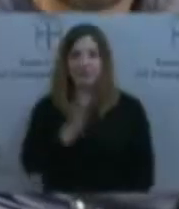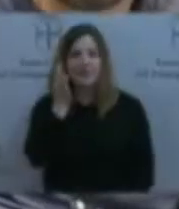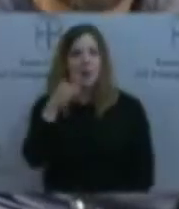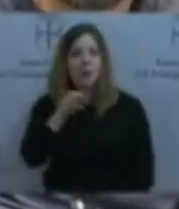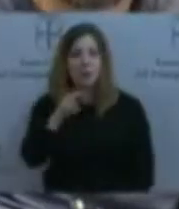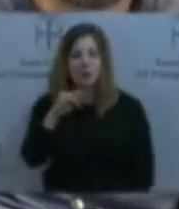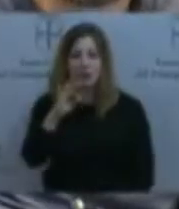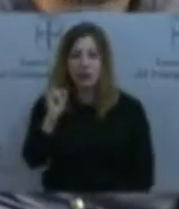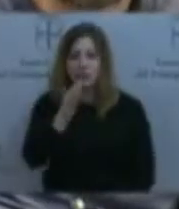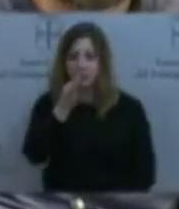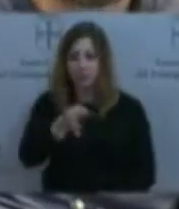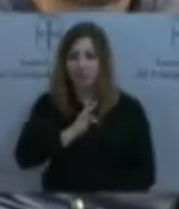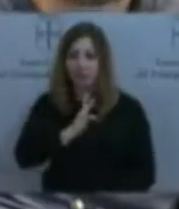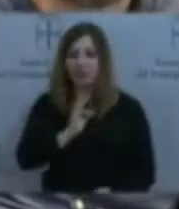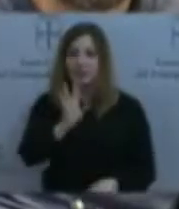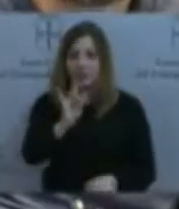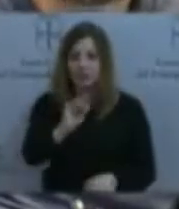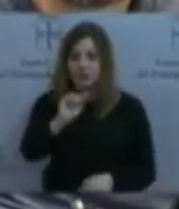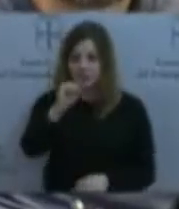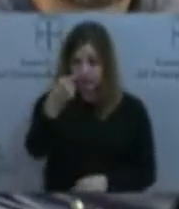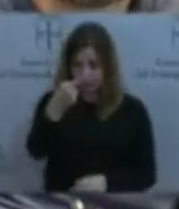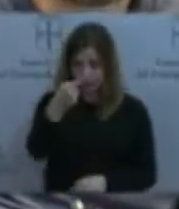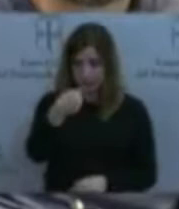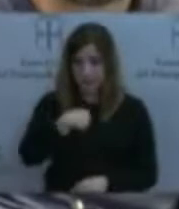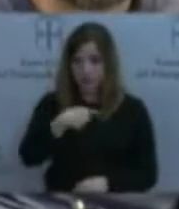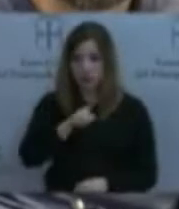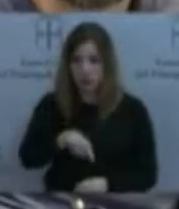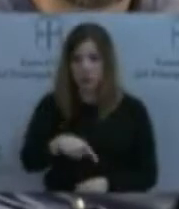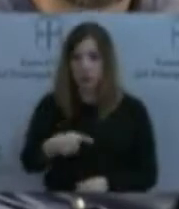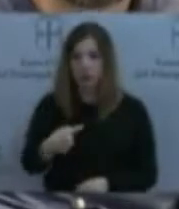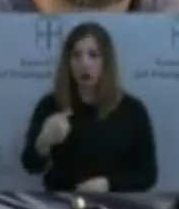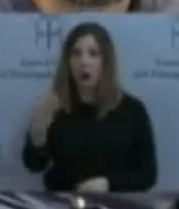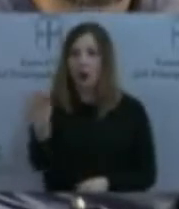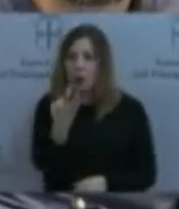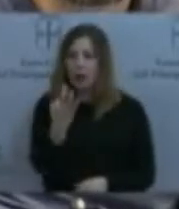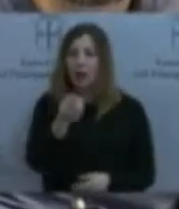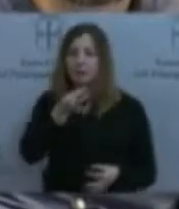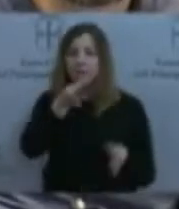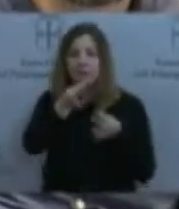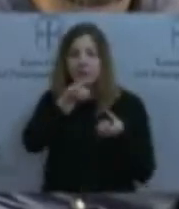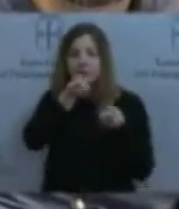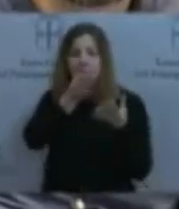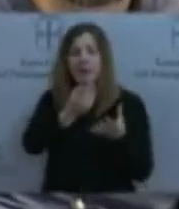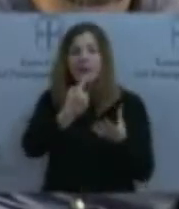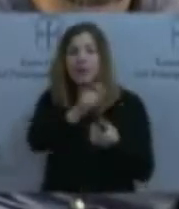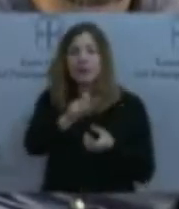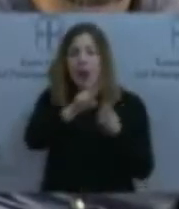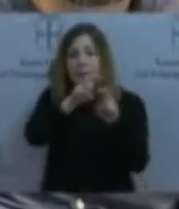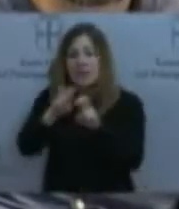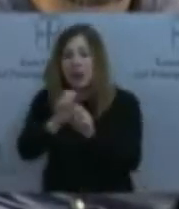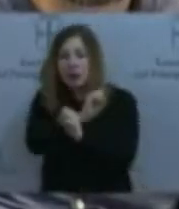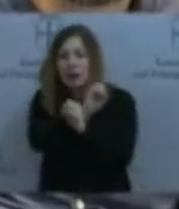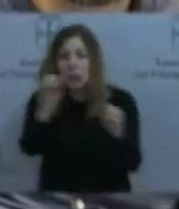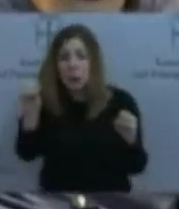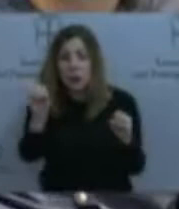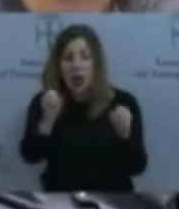yo también me veo obligada a hacer una precisión, y es que usted dice que ningún investigador se ha dirigido ni a usted ni a la consejería para dar esa